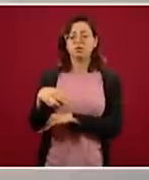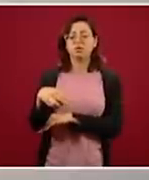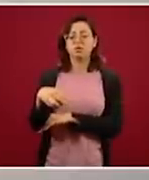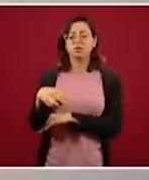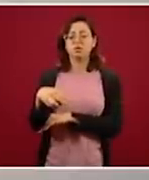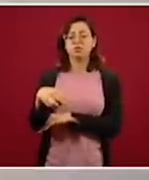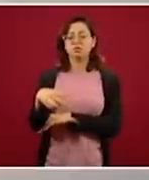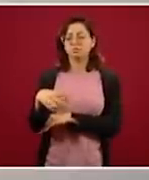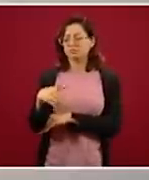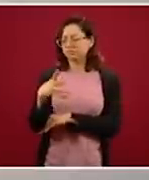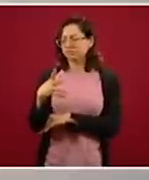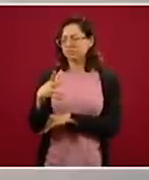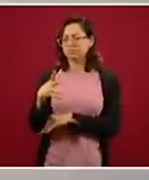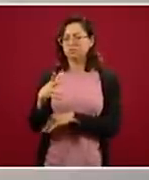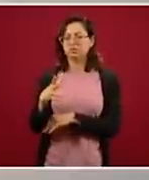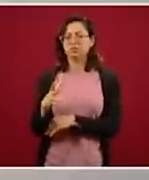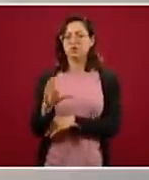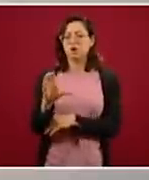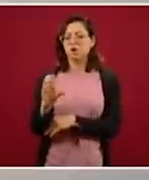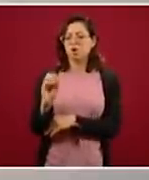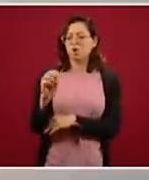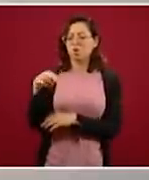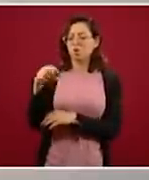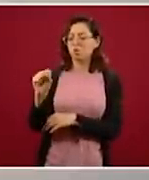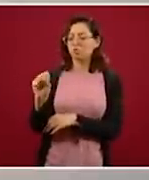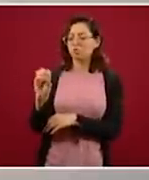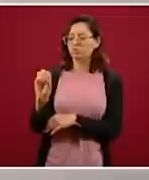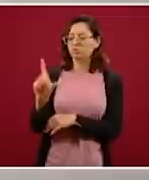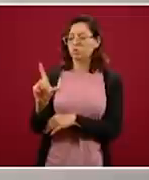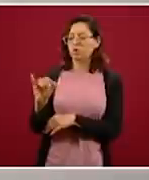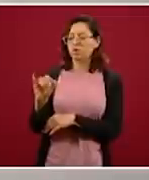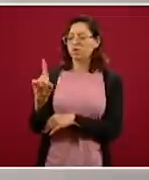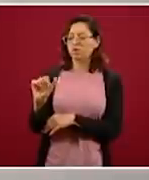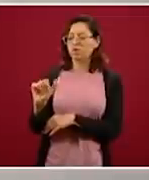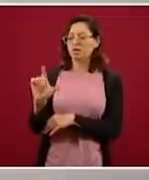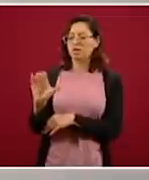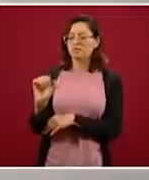tiene un nombre, consolidación fiscal.